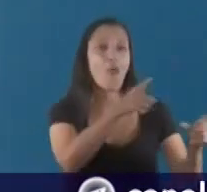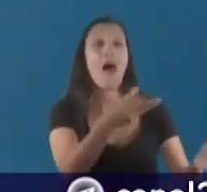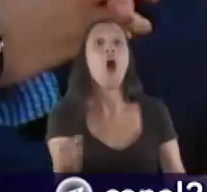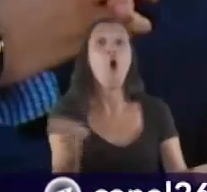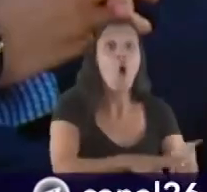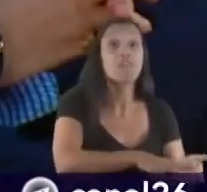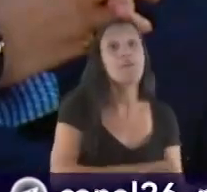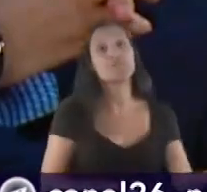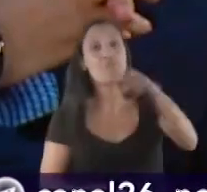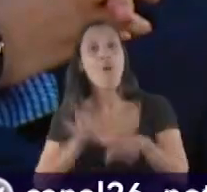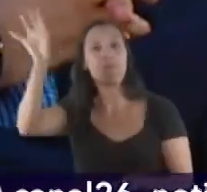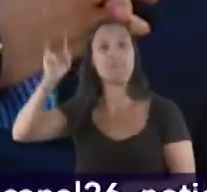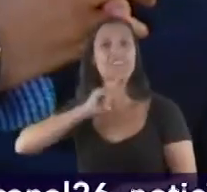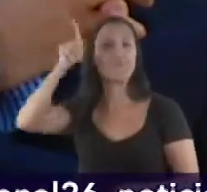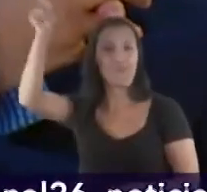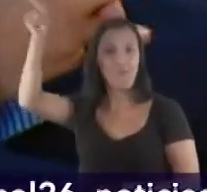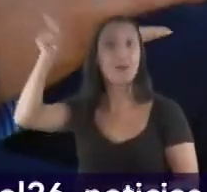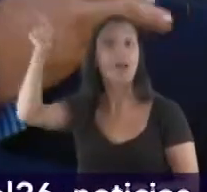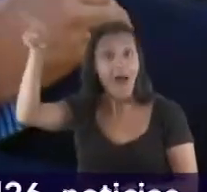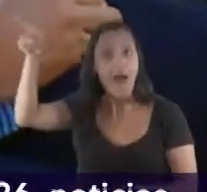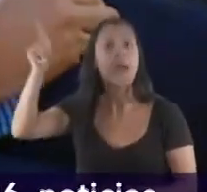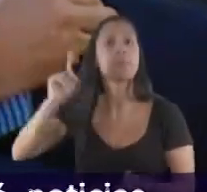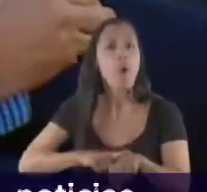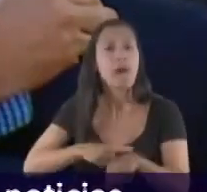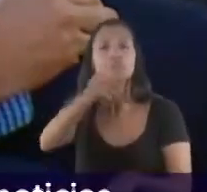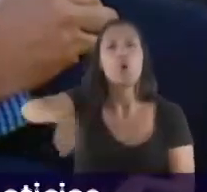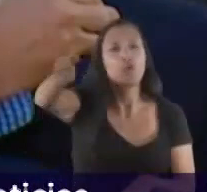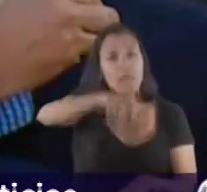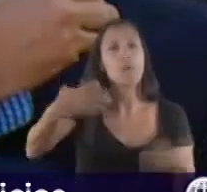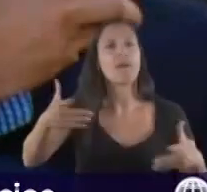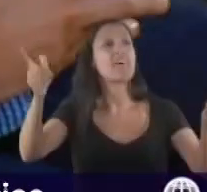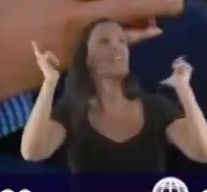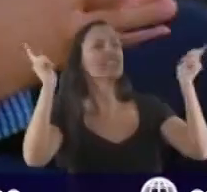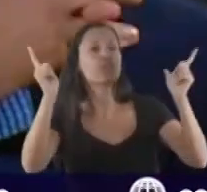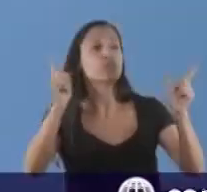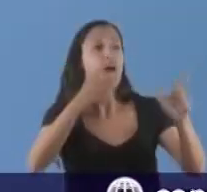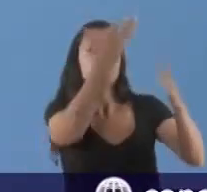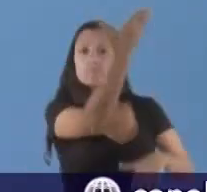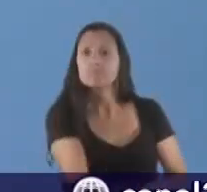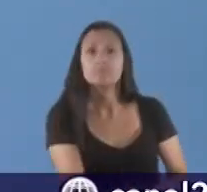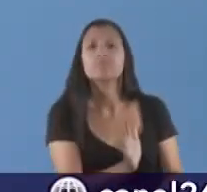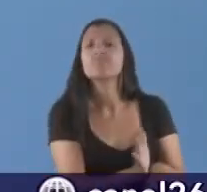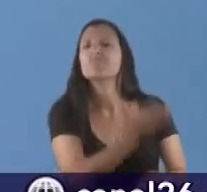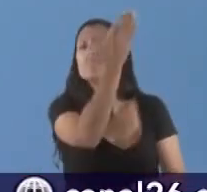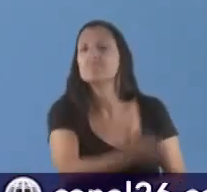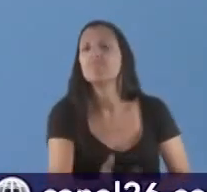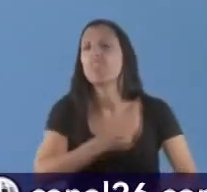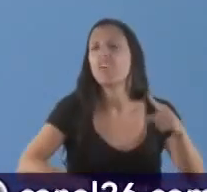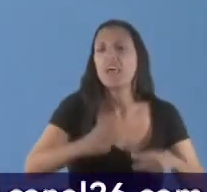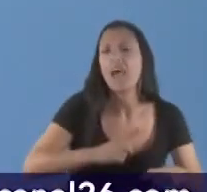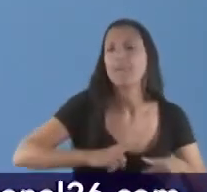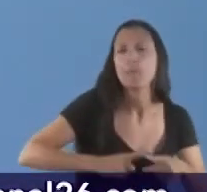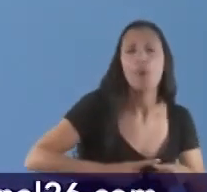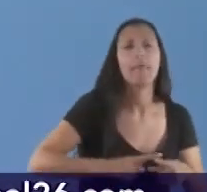tucumanos para allá y van a poder disfrutar de todo lo que sos. Un gran dirigente, una